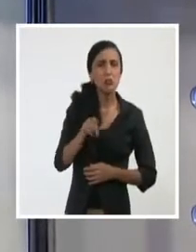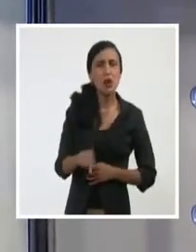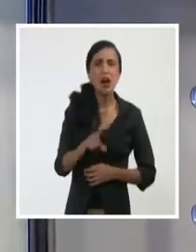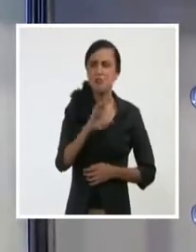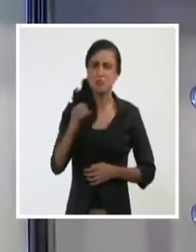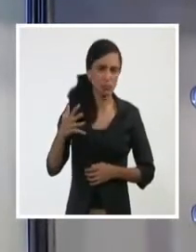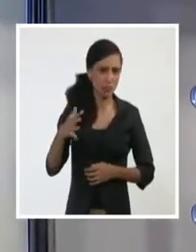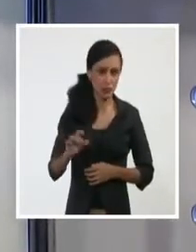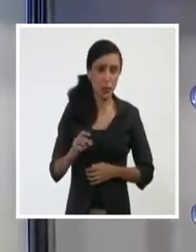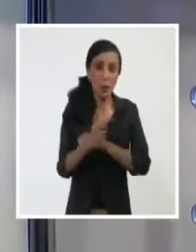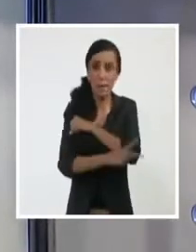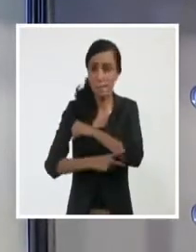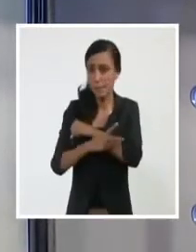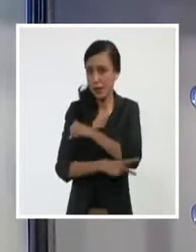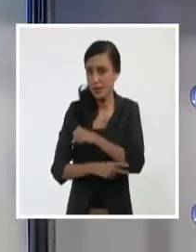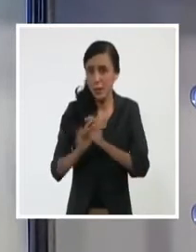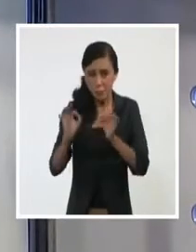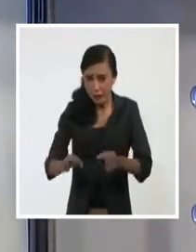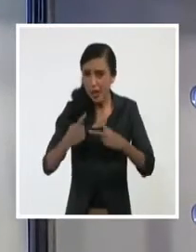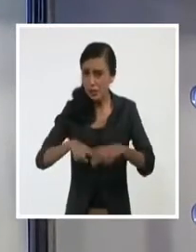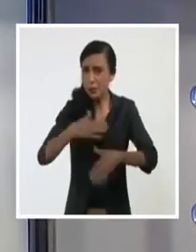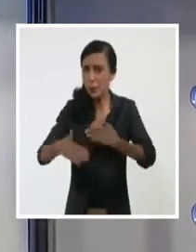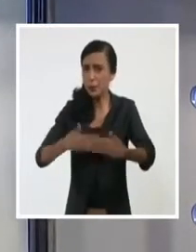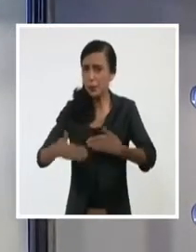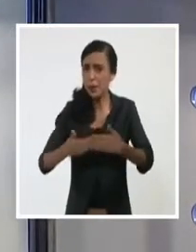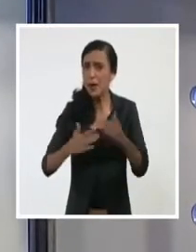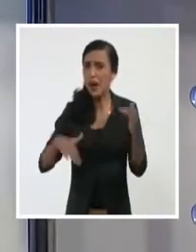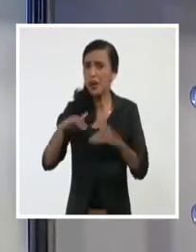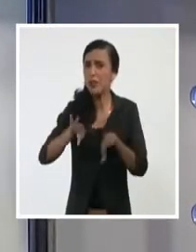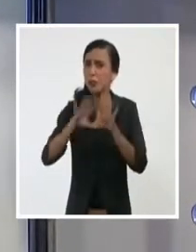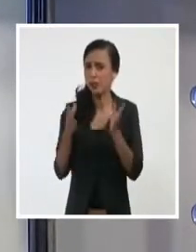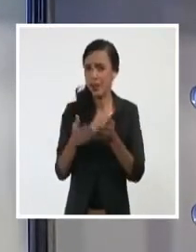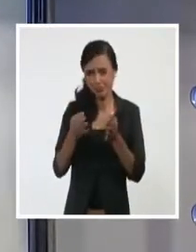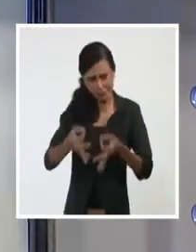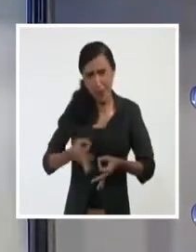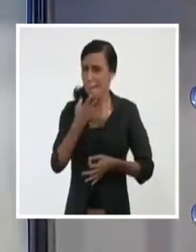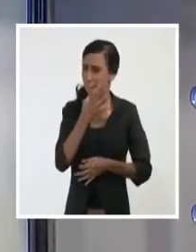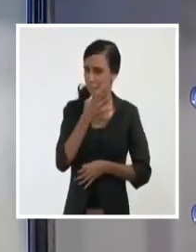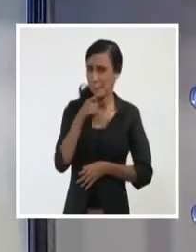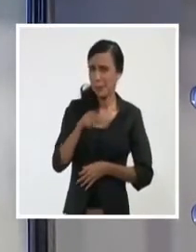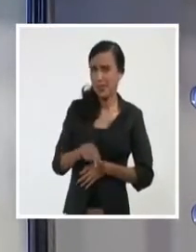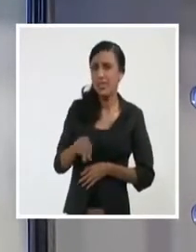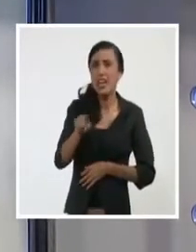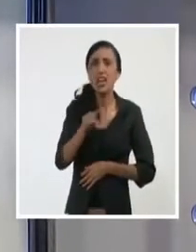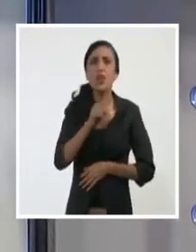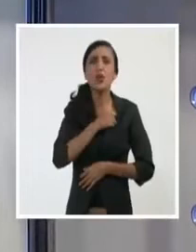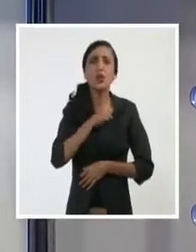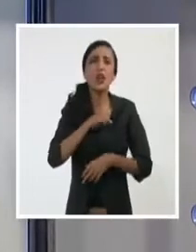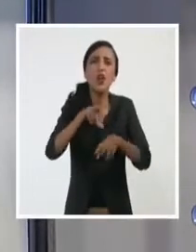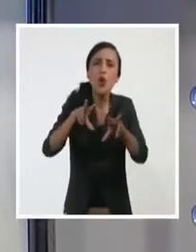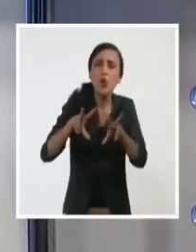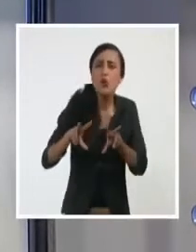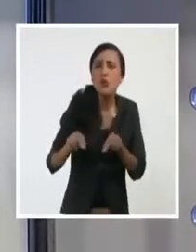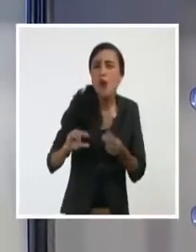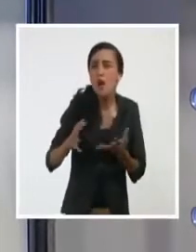naciones. Más que soluciones a las principales problemáticas a nivel mundial, pareciera que están dibujando un nuevo